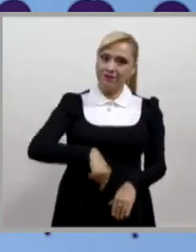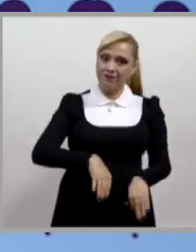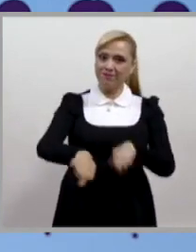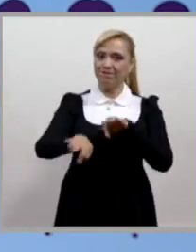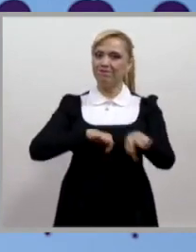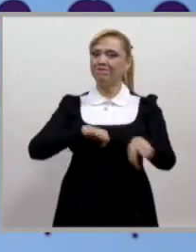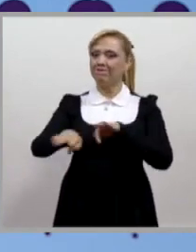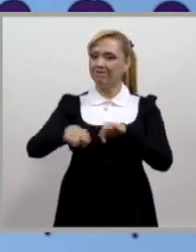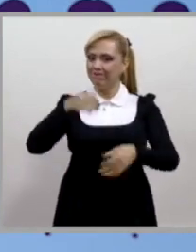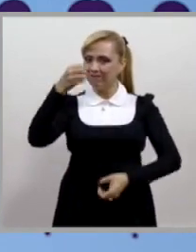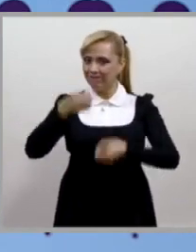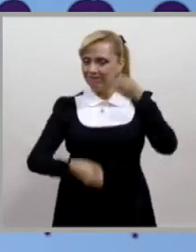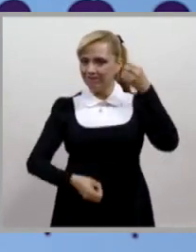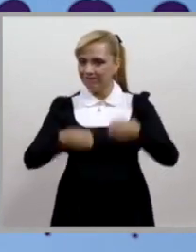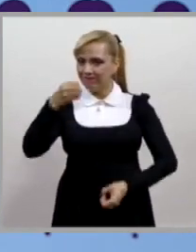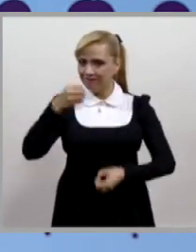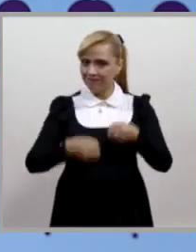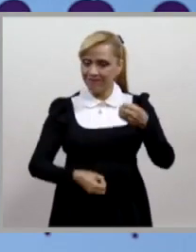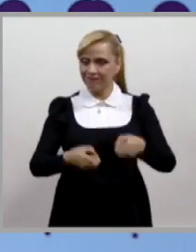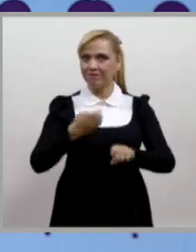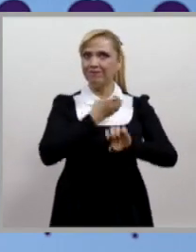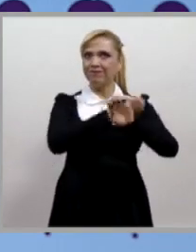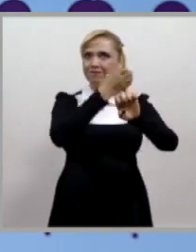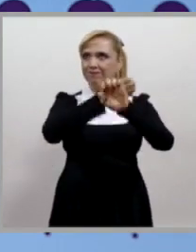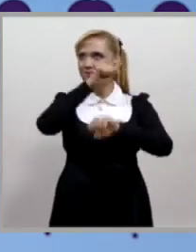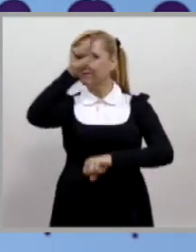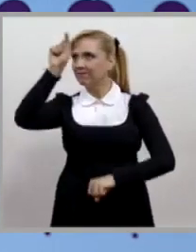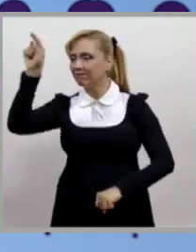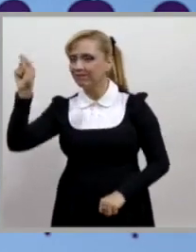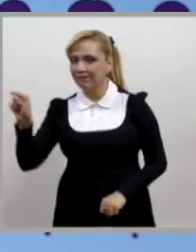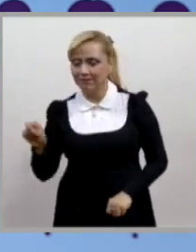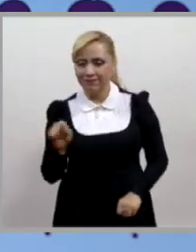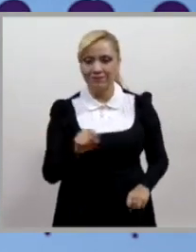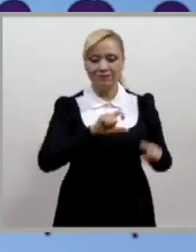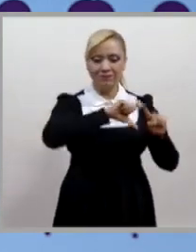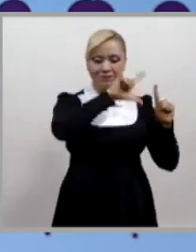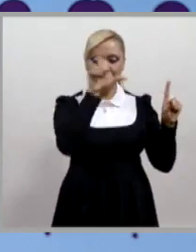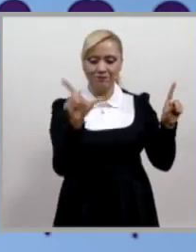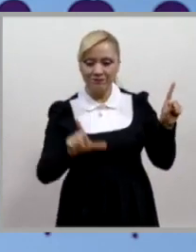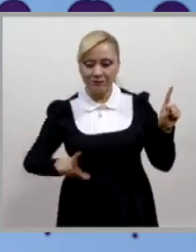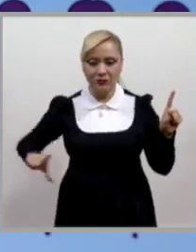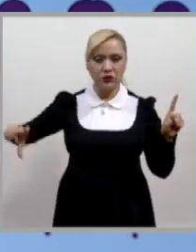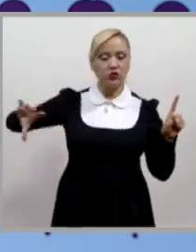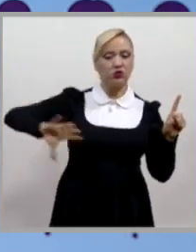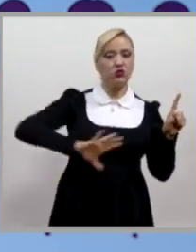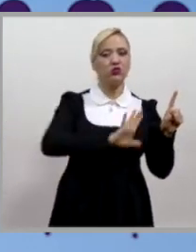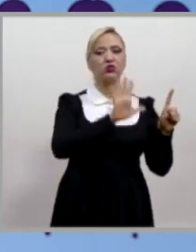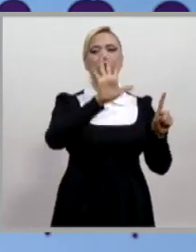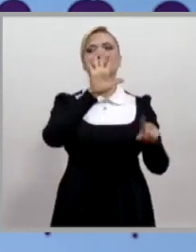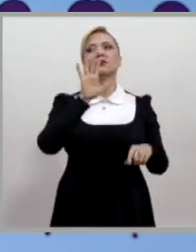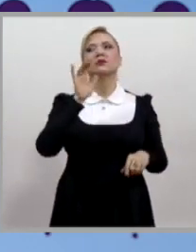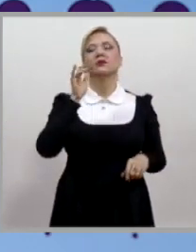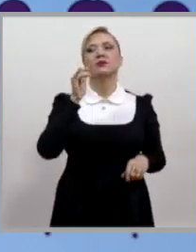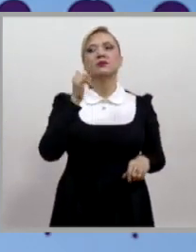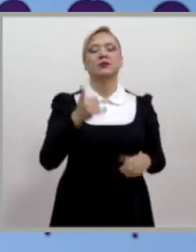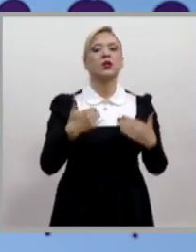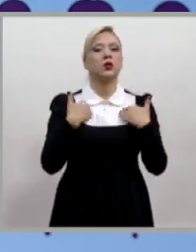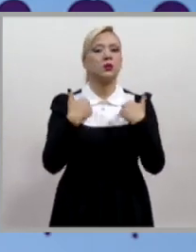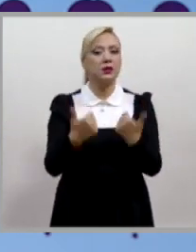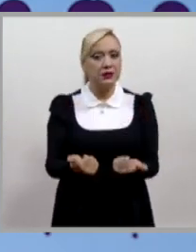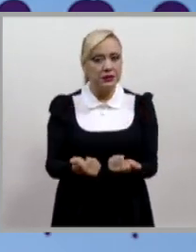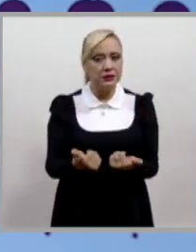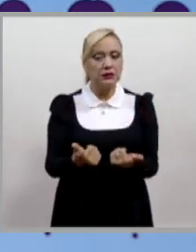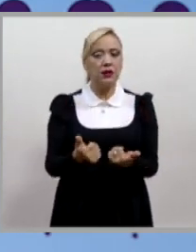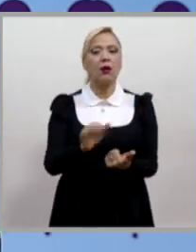públicas del Poder Judicial de los estados, del Poder Judicial de la Federación, para comprender y